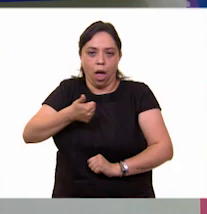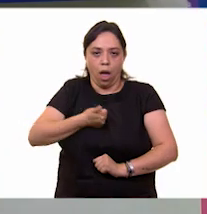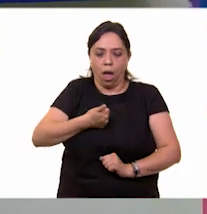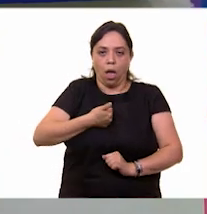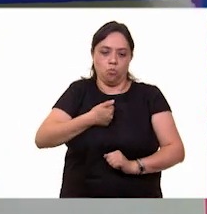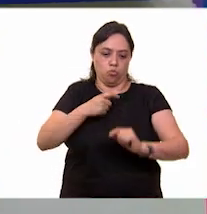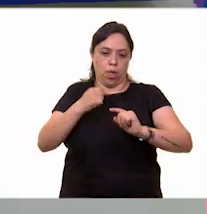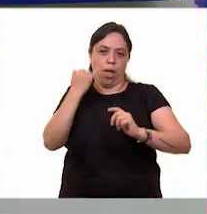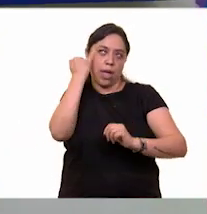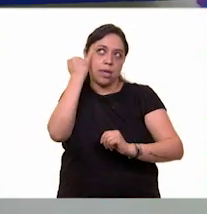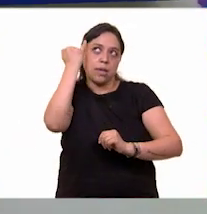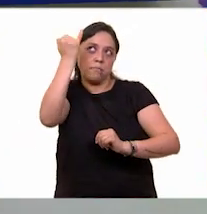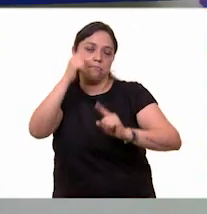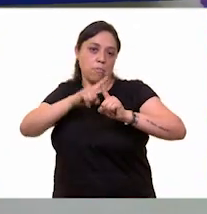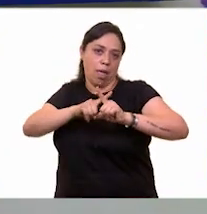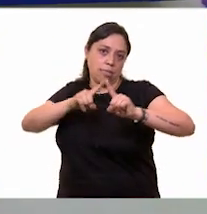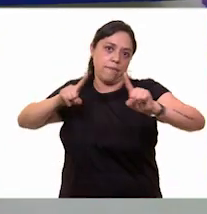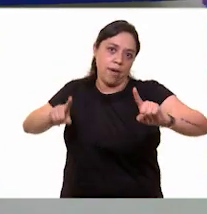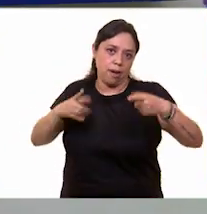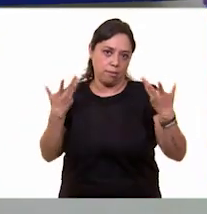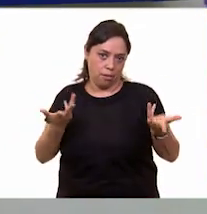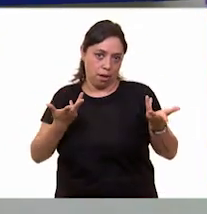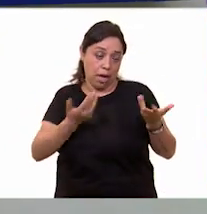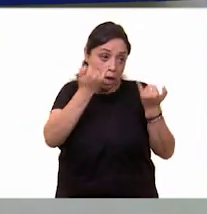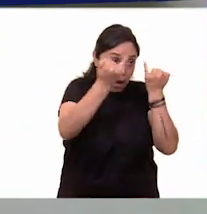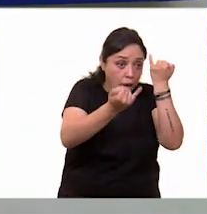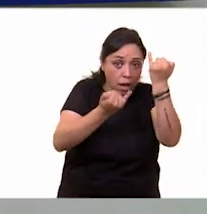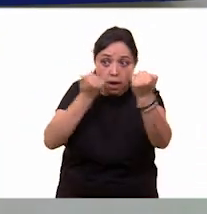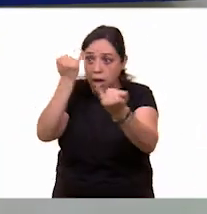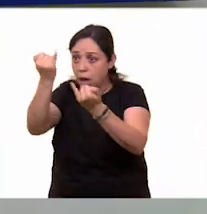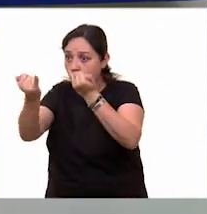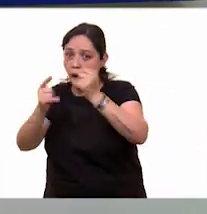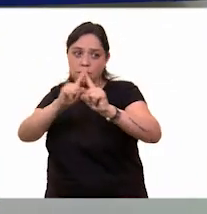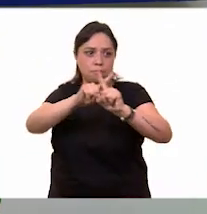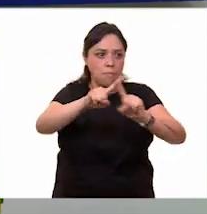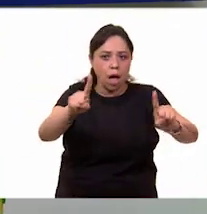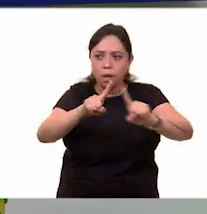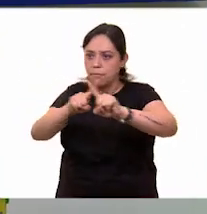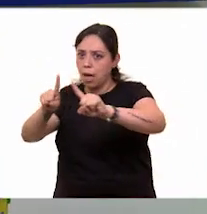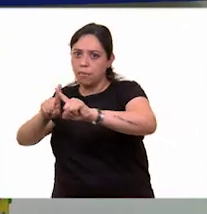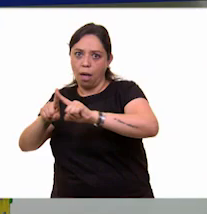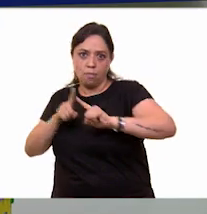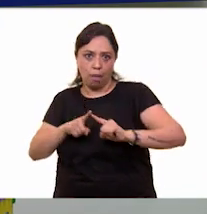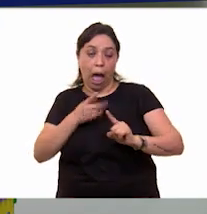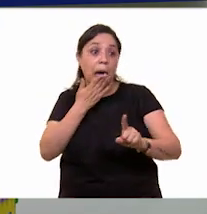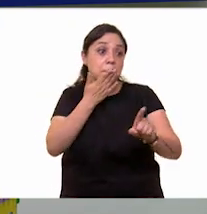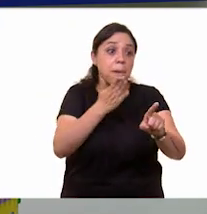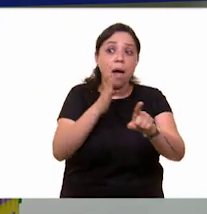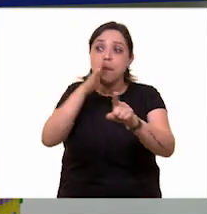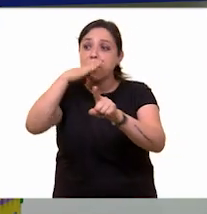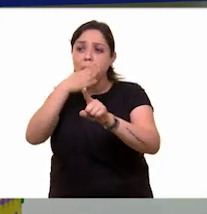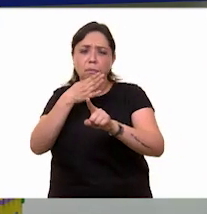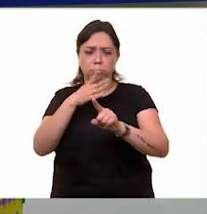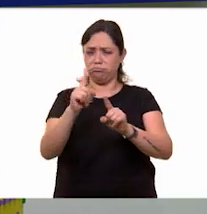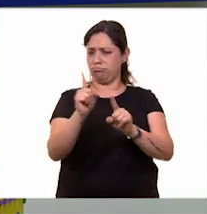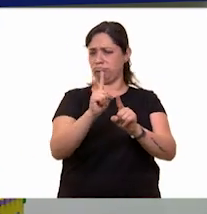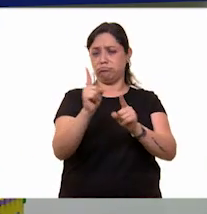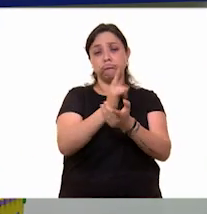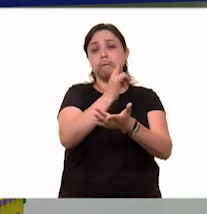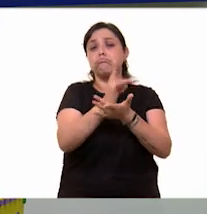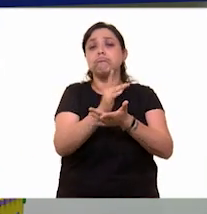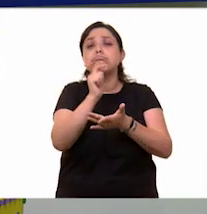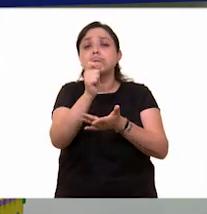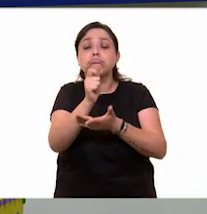forma diferente y nuestra creatividad es distinta. Así que no hay buenos y malos, simplemente diferentes, porque